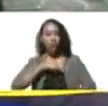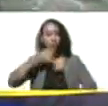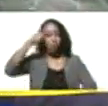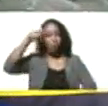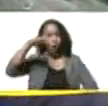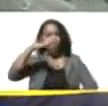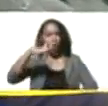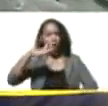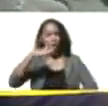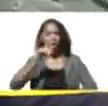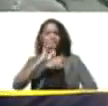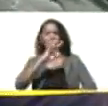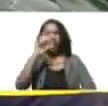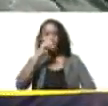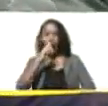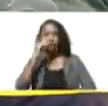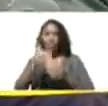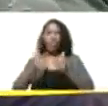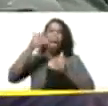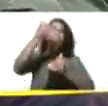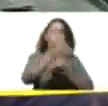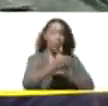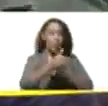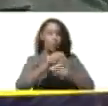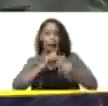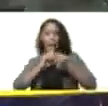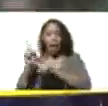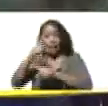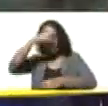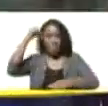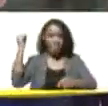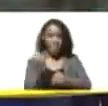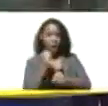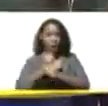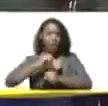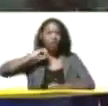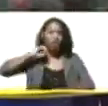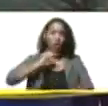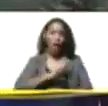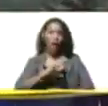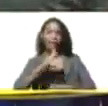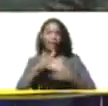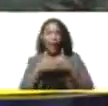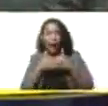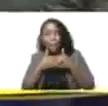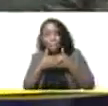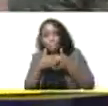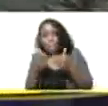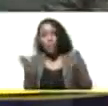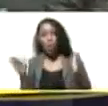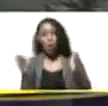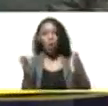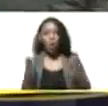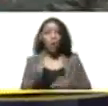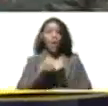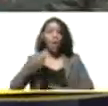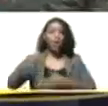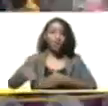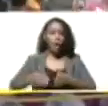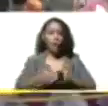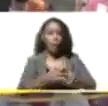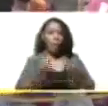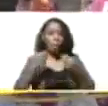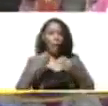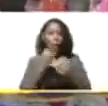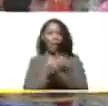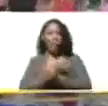pueblo, 30 años después de esa gesta histórica y de que se abrieran las compuertas y los caminos para